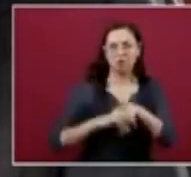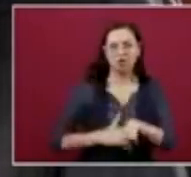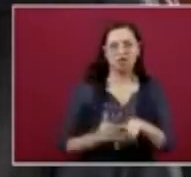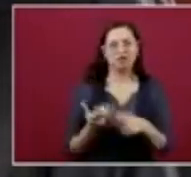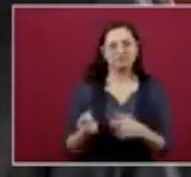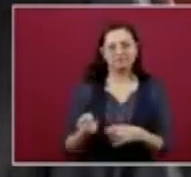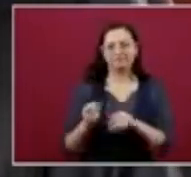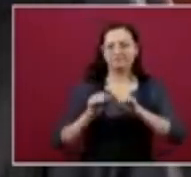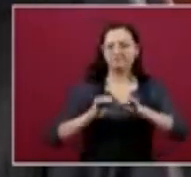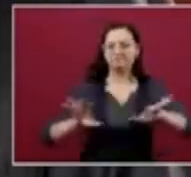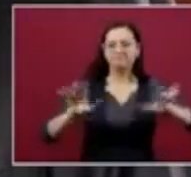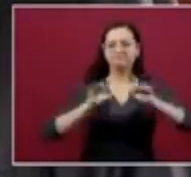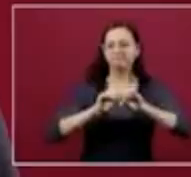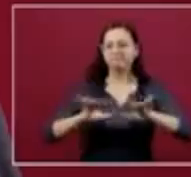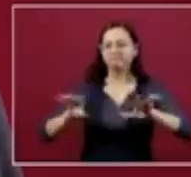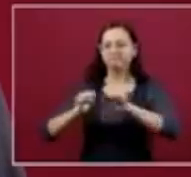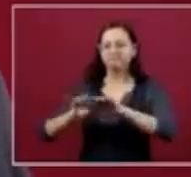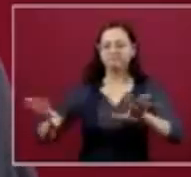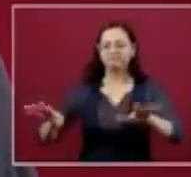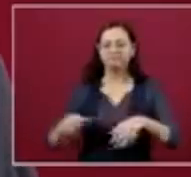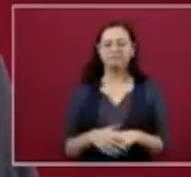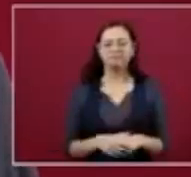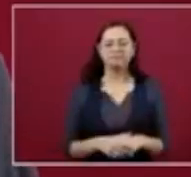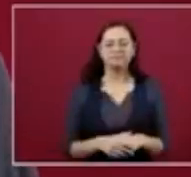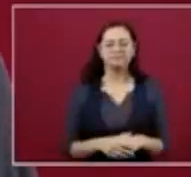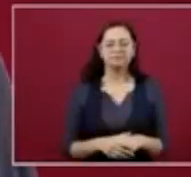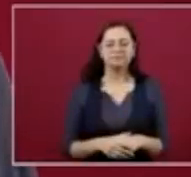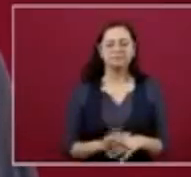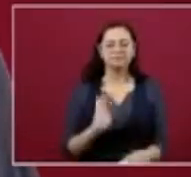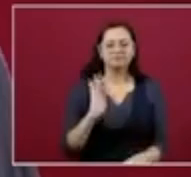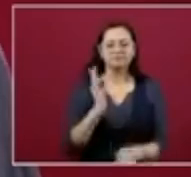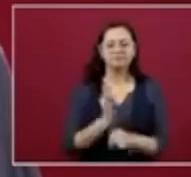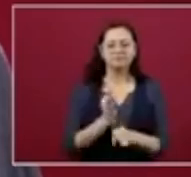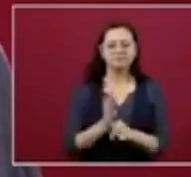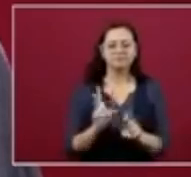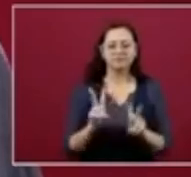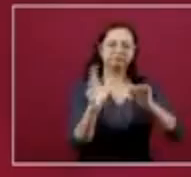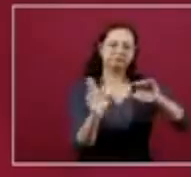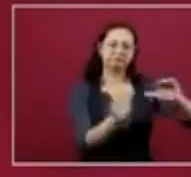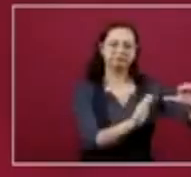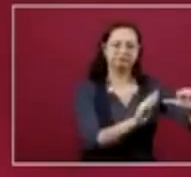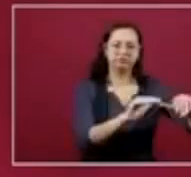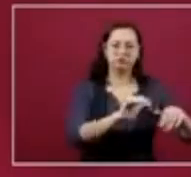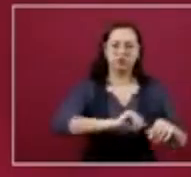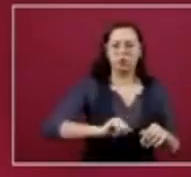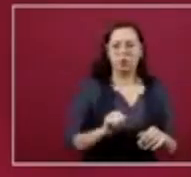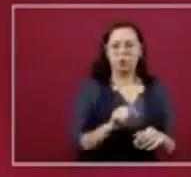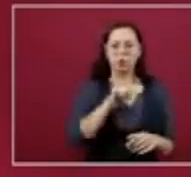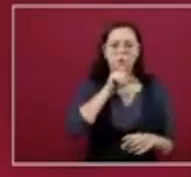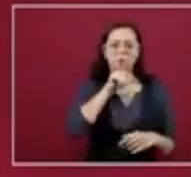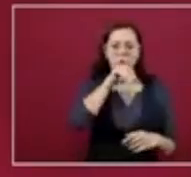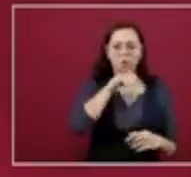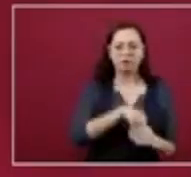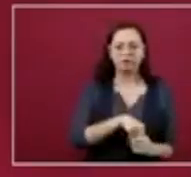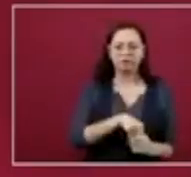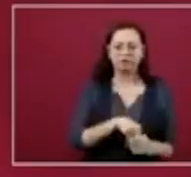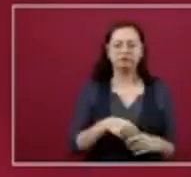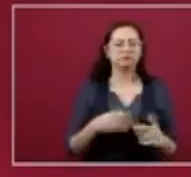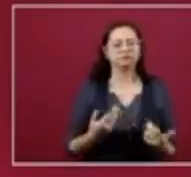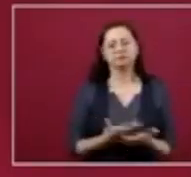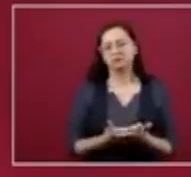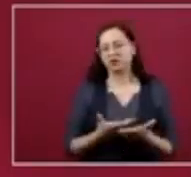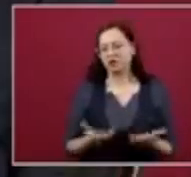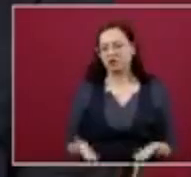Nacional este 1 de marzo, el mandatario indicó que solo se respetarán las limitaciones que establece la ley. Todo esto se abre por